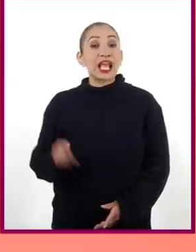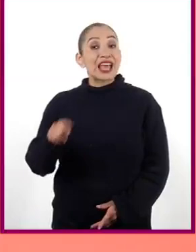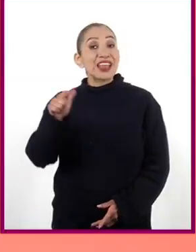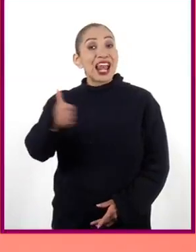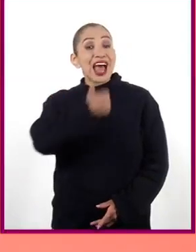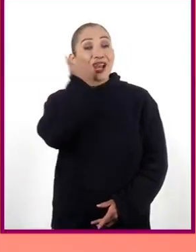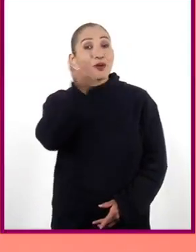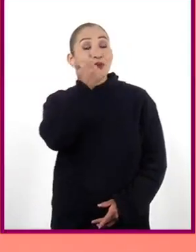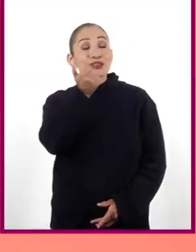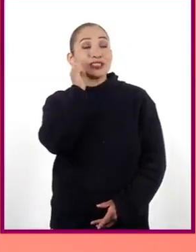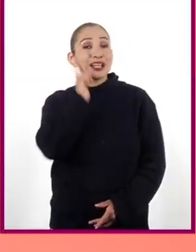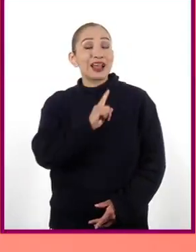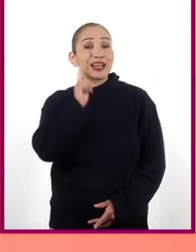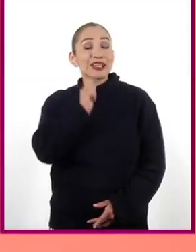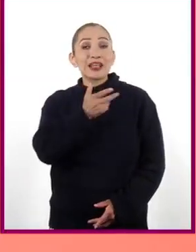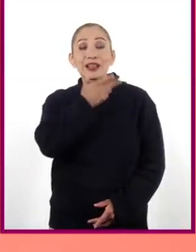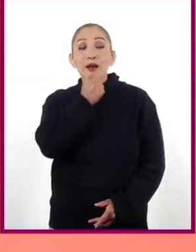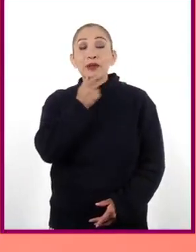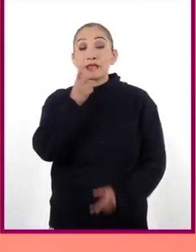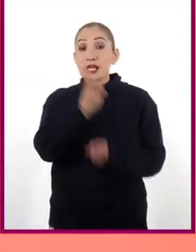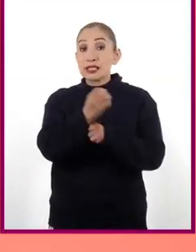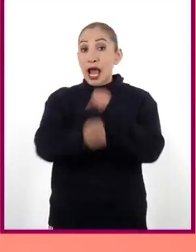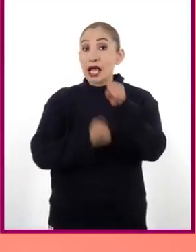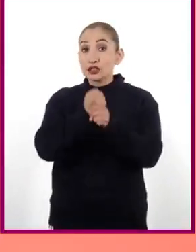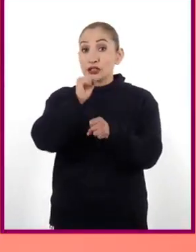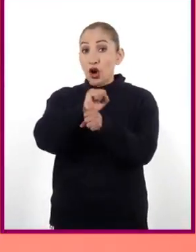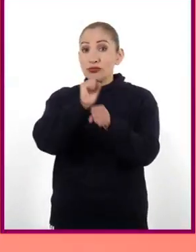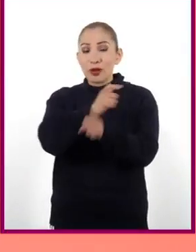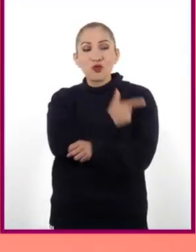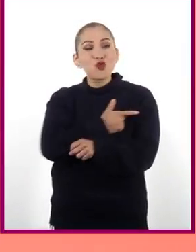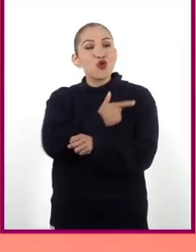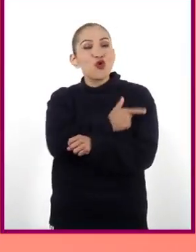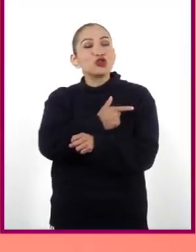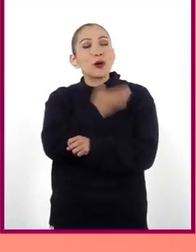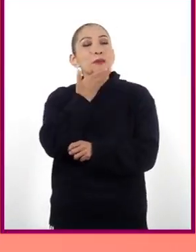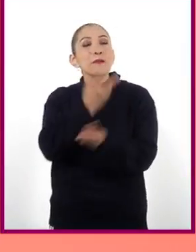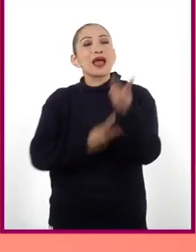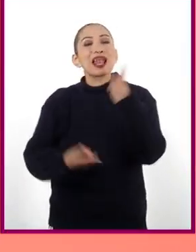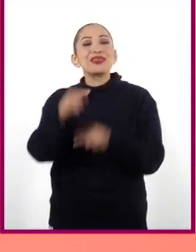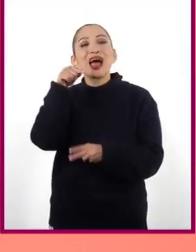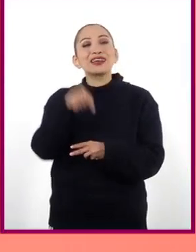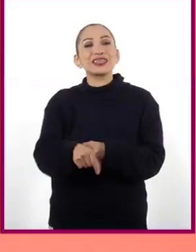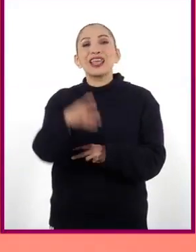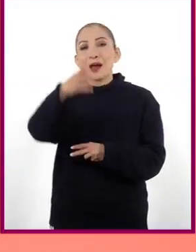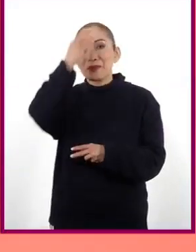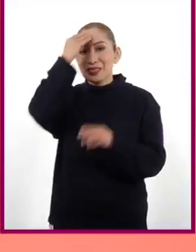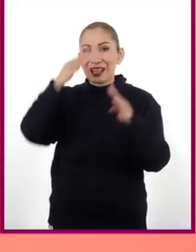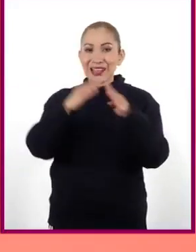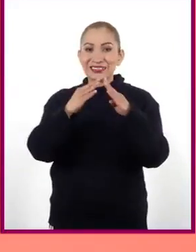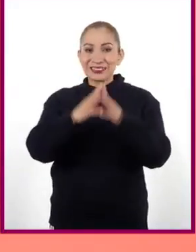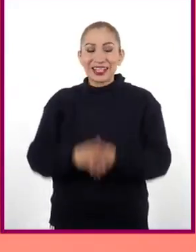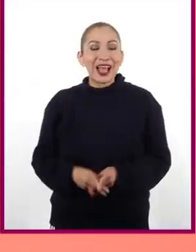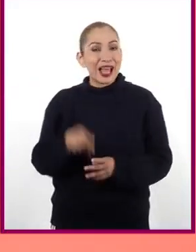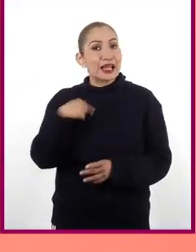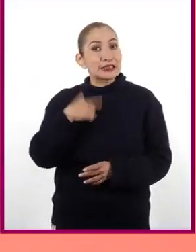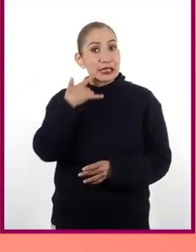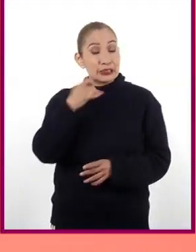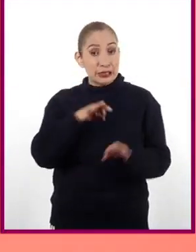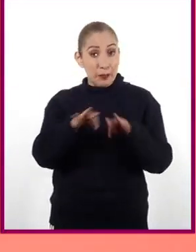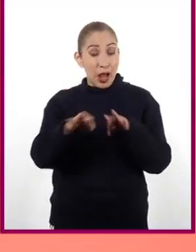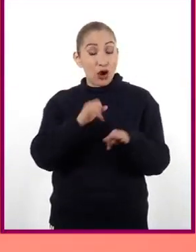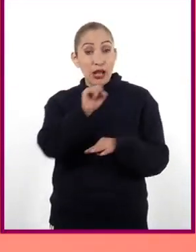¿Qué tal, alumnas y alumnos de tercer grado de secundaria? Es un gusto darles la bienvenida en Aprende en Casa, un esfuerzo de